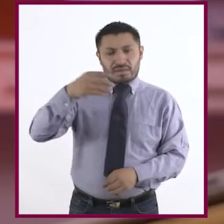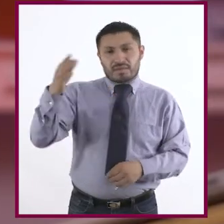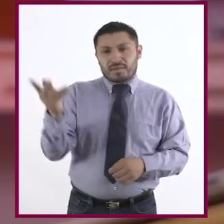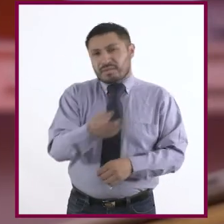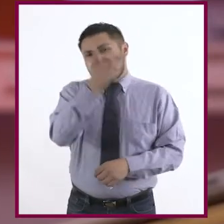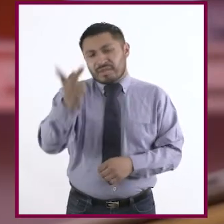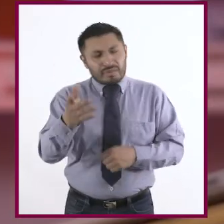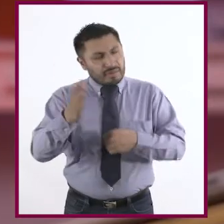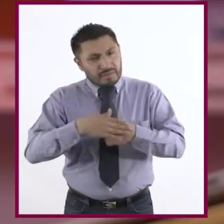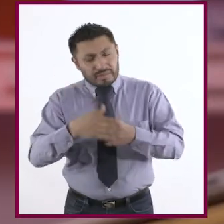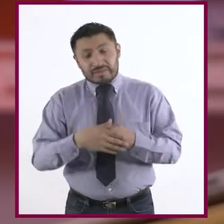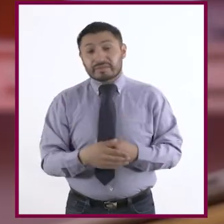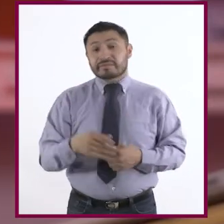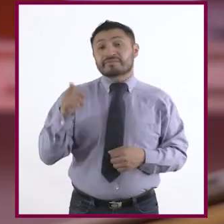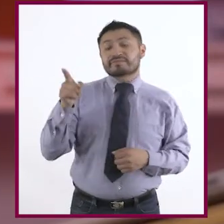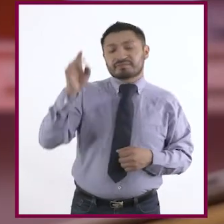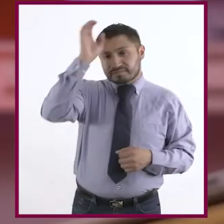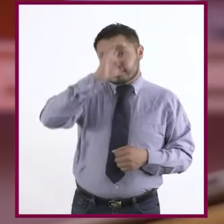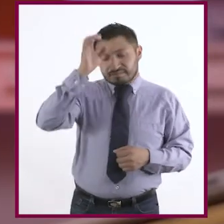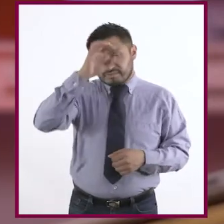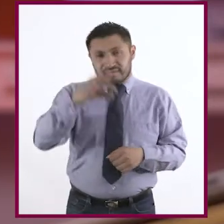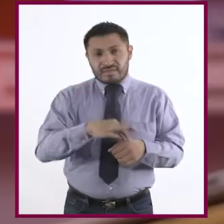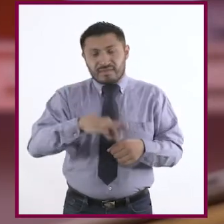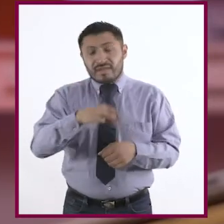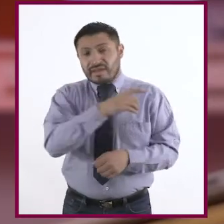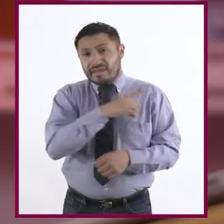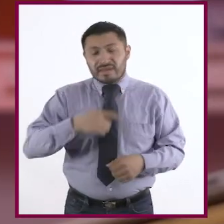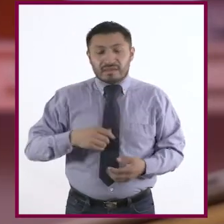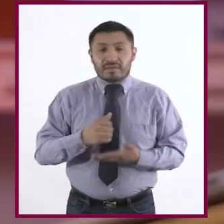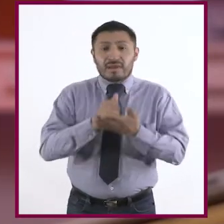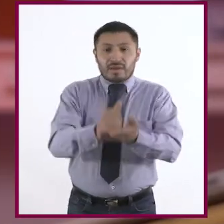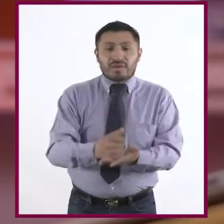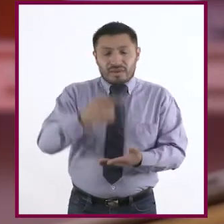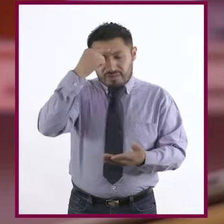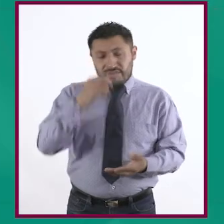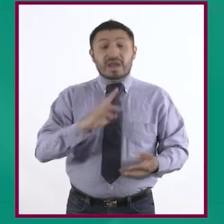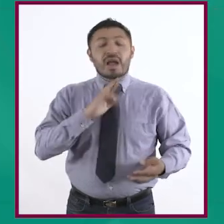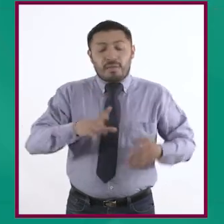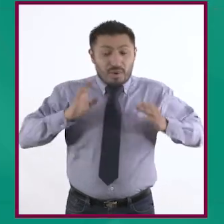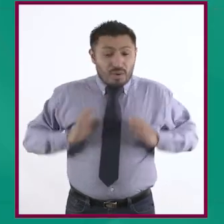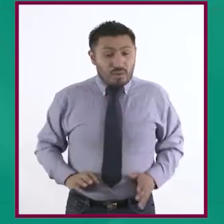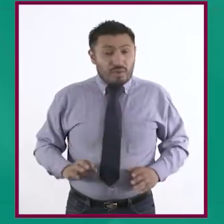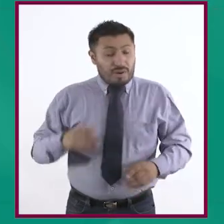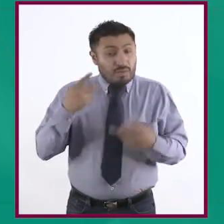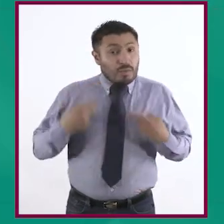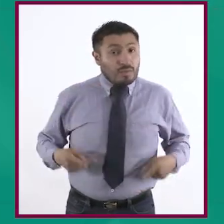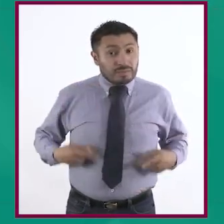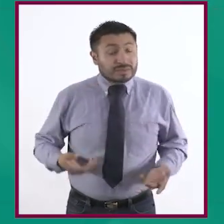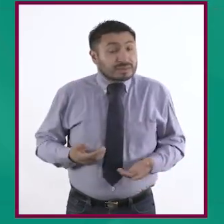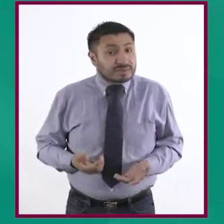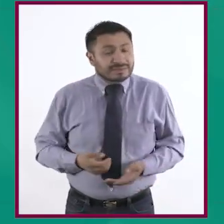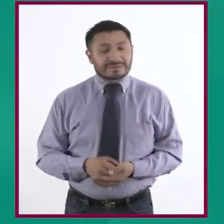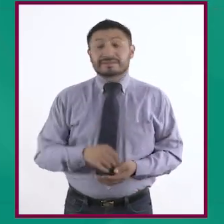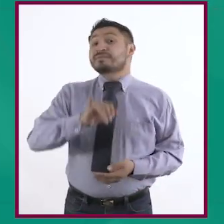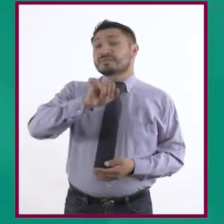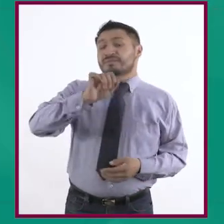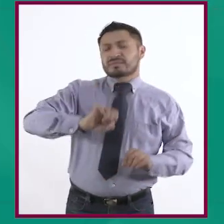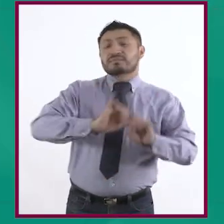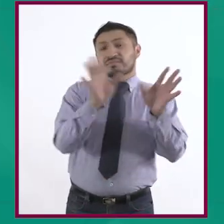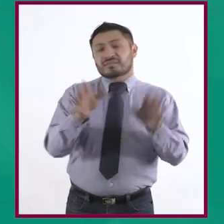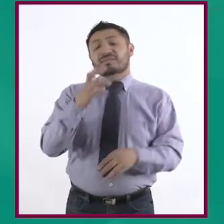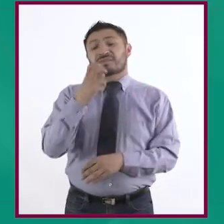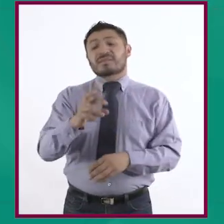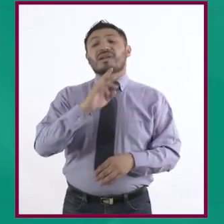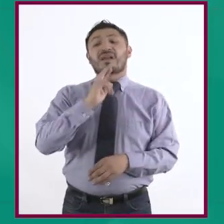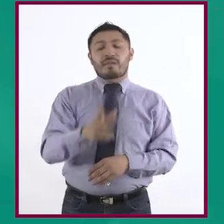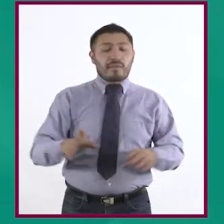pregunta. ¿Debe la ciencia médica servir para mejorar genéticamente a las personas? Sí, claro, ya que es para el